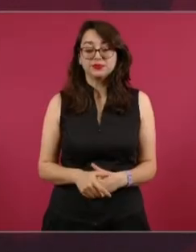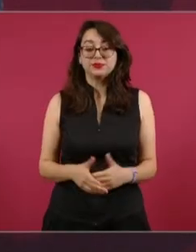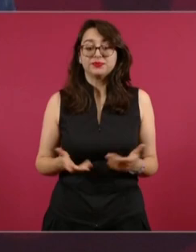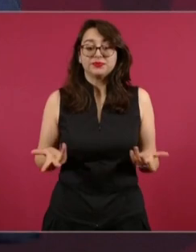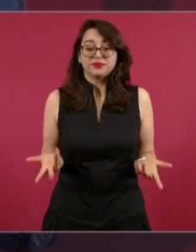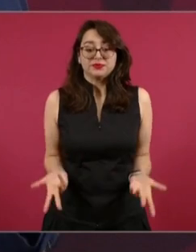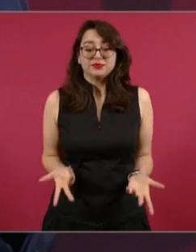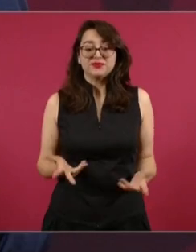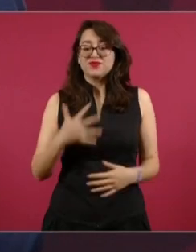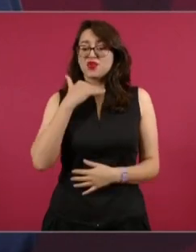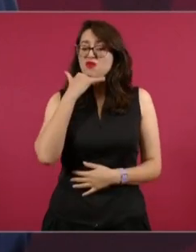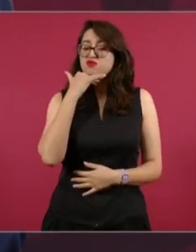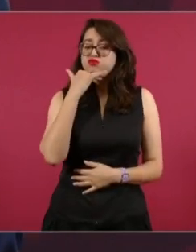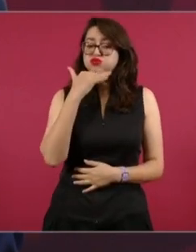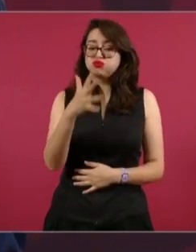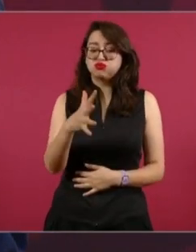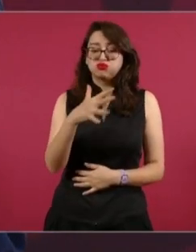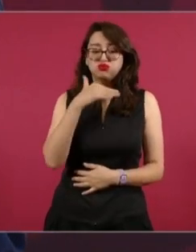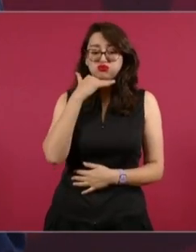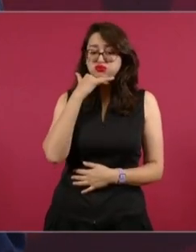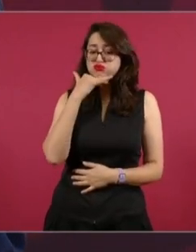Entonces, mucha corrupción